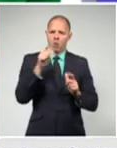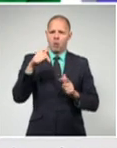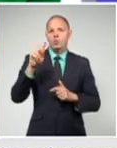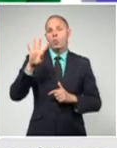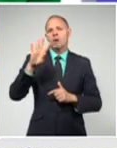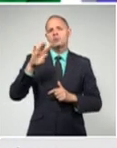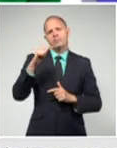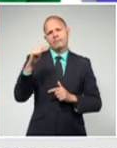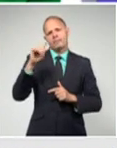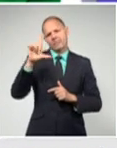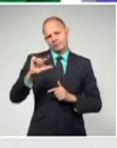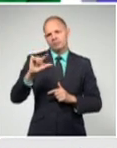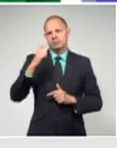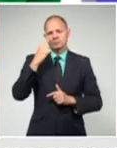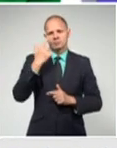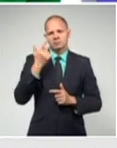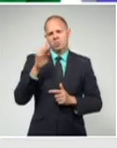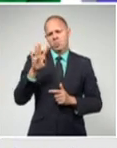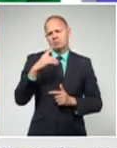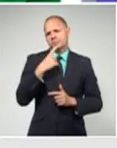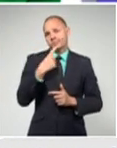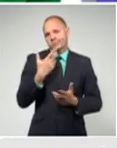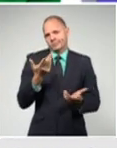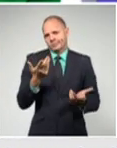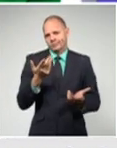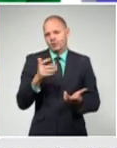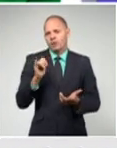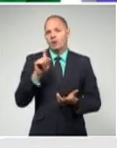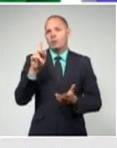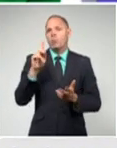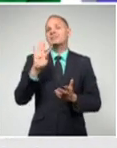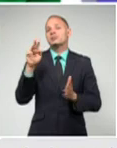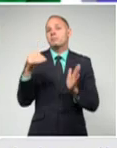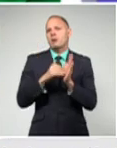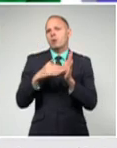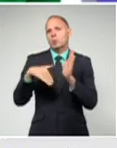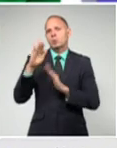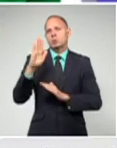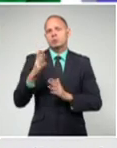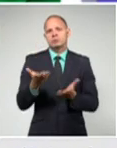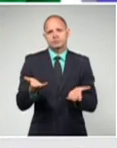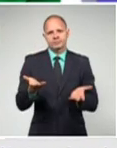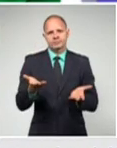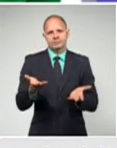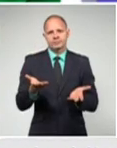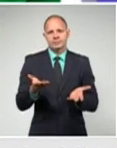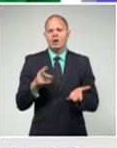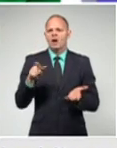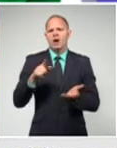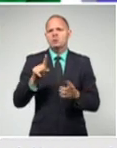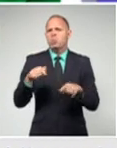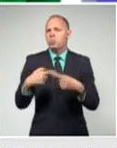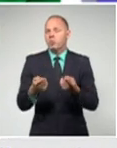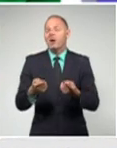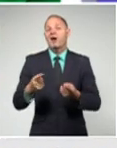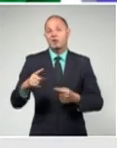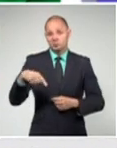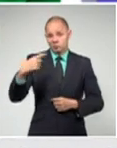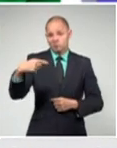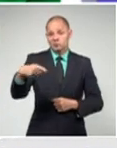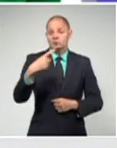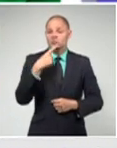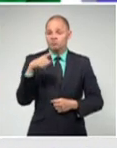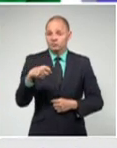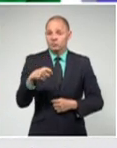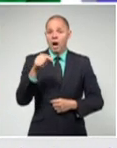una cifra elevada de casos activos que están dadas por el número de casos que diariamente se confirman